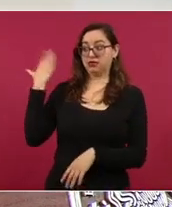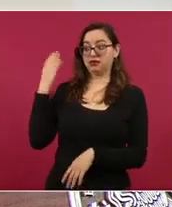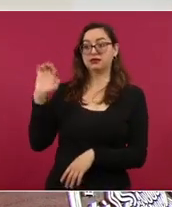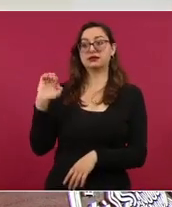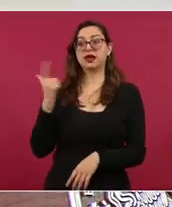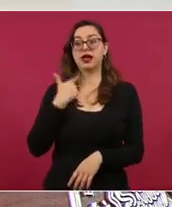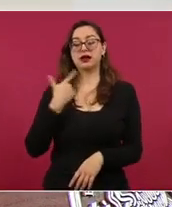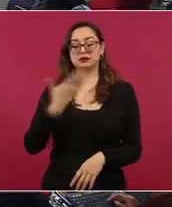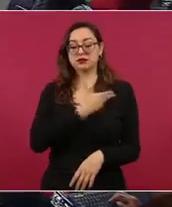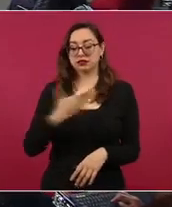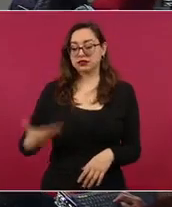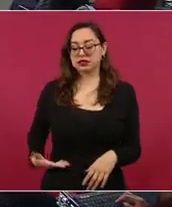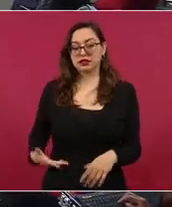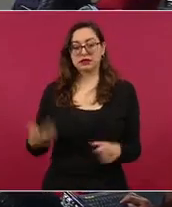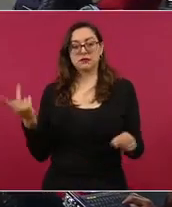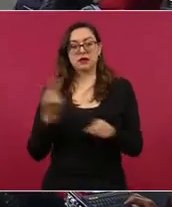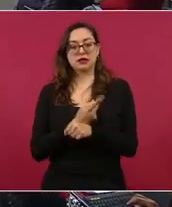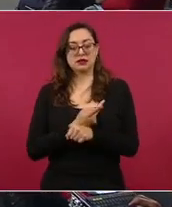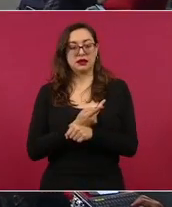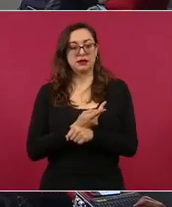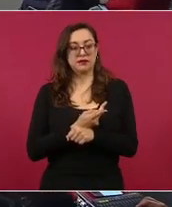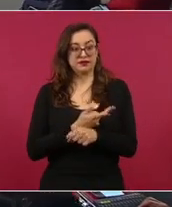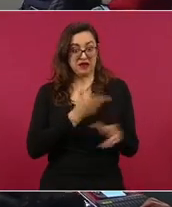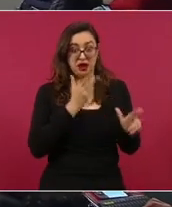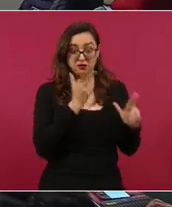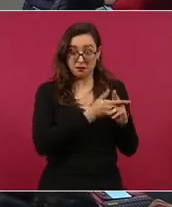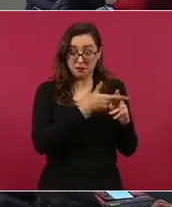se respeta la vida.